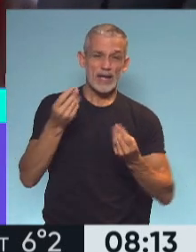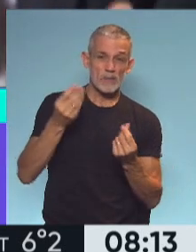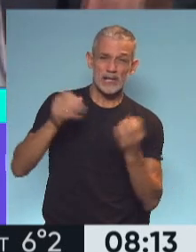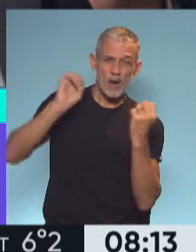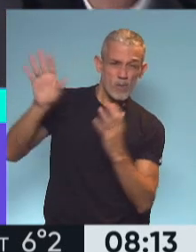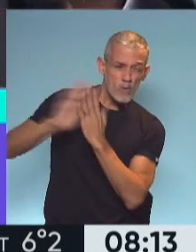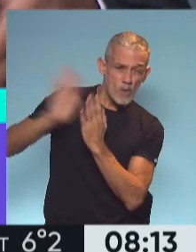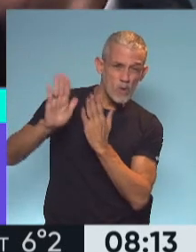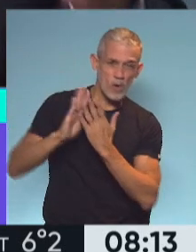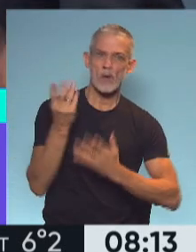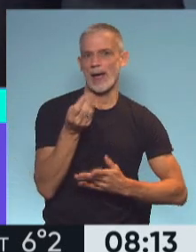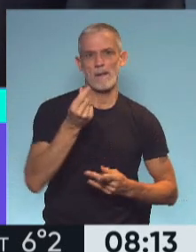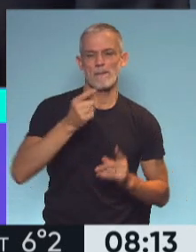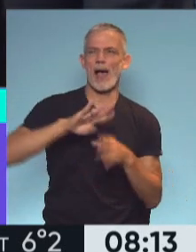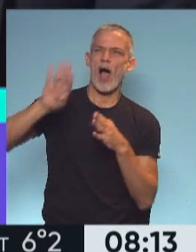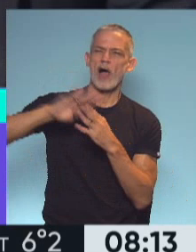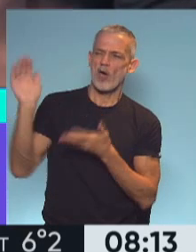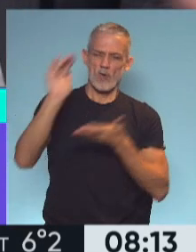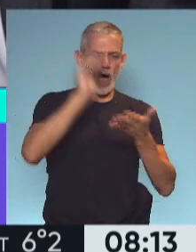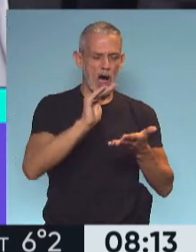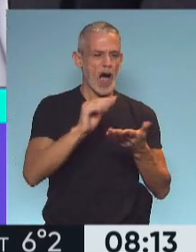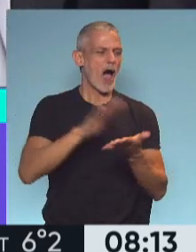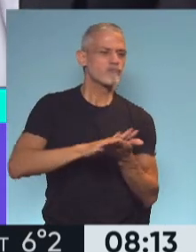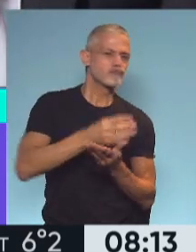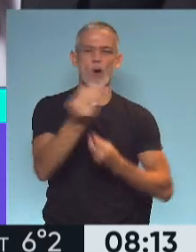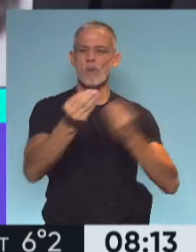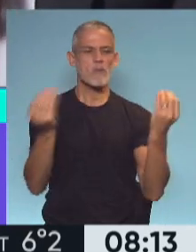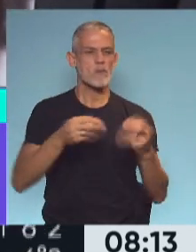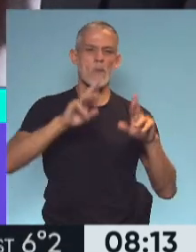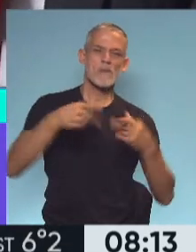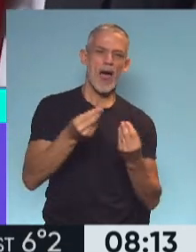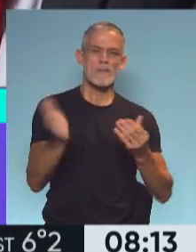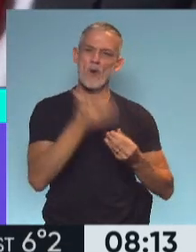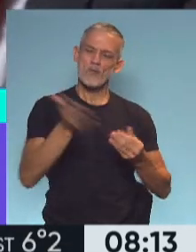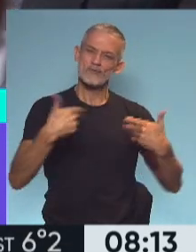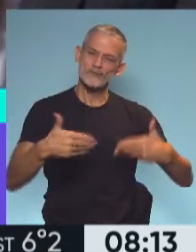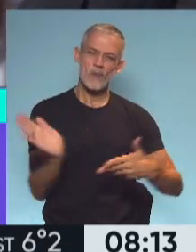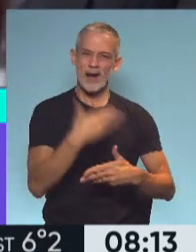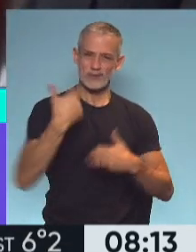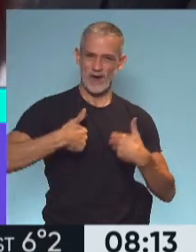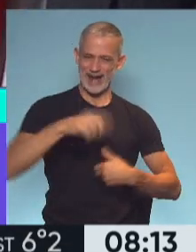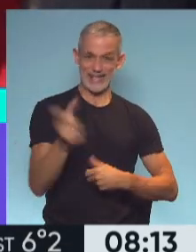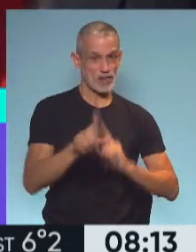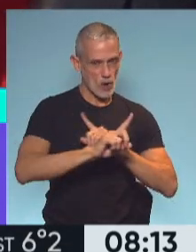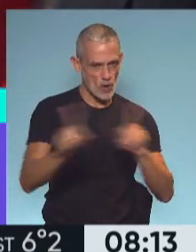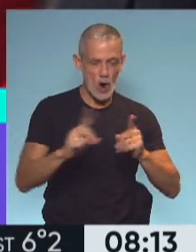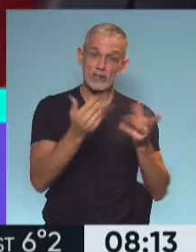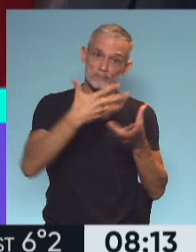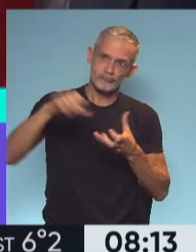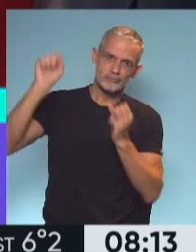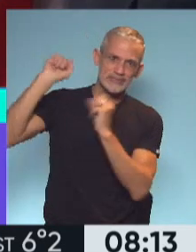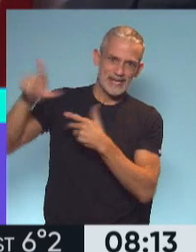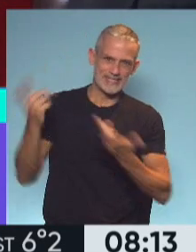Porque no fue que con esa megadeuda que tomaron generaron políticas de producción para todas y todos los argentinos. No, se la llevaron